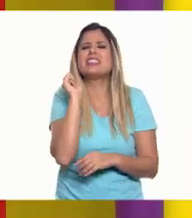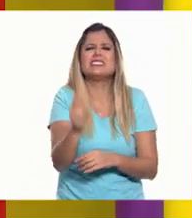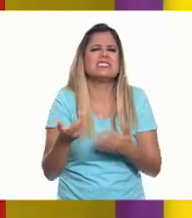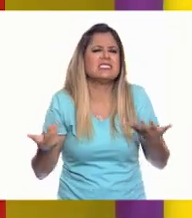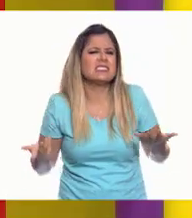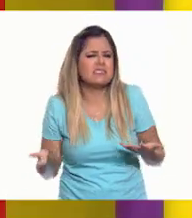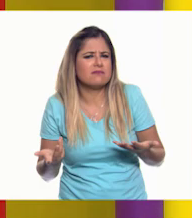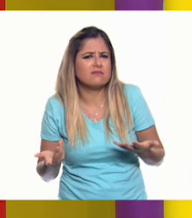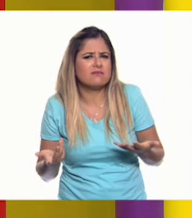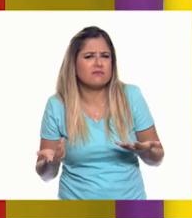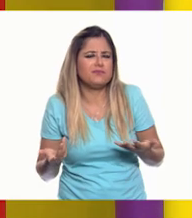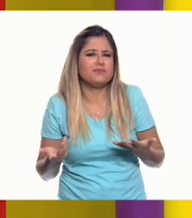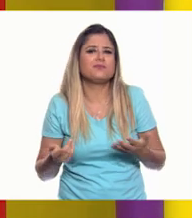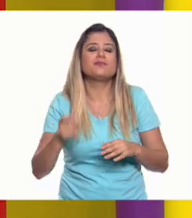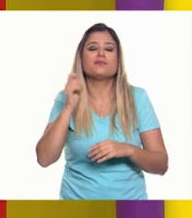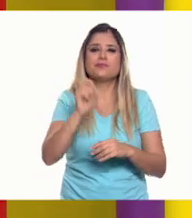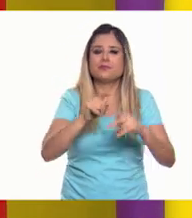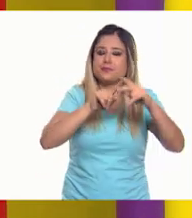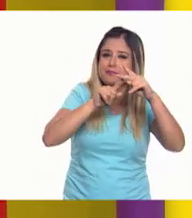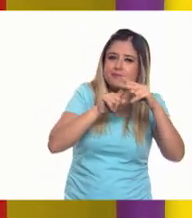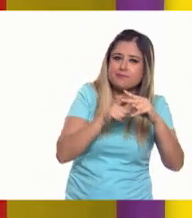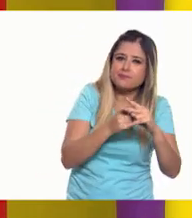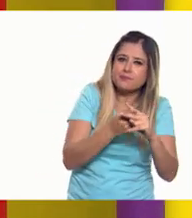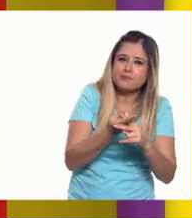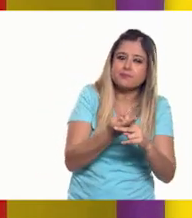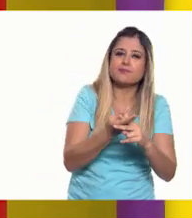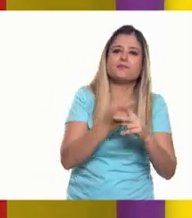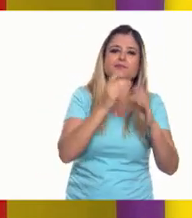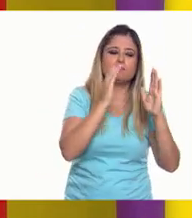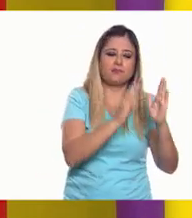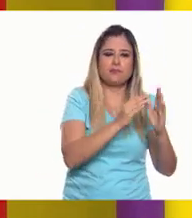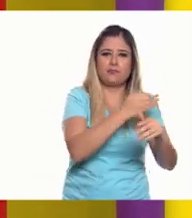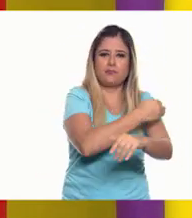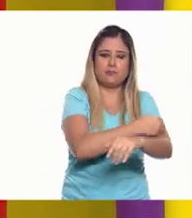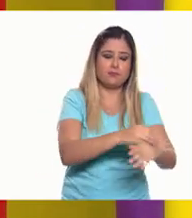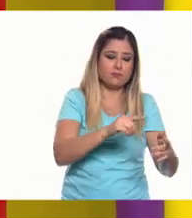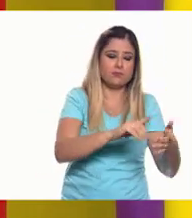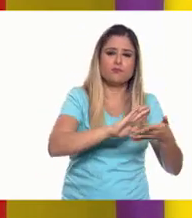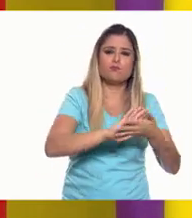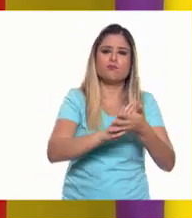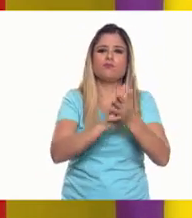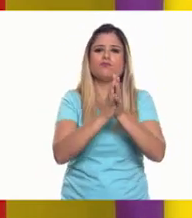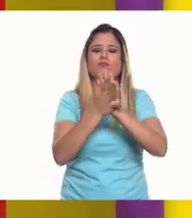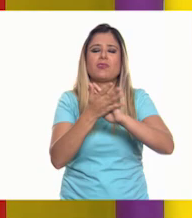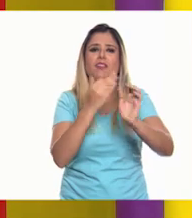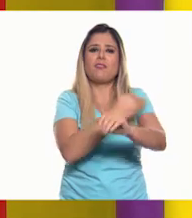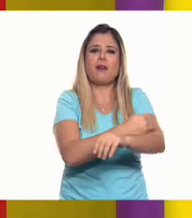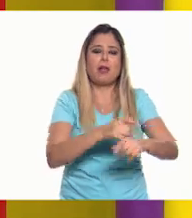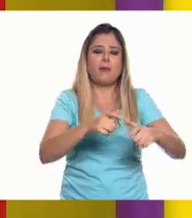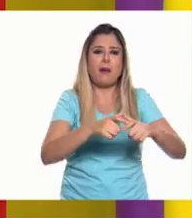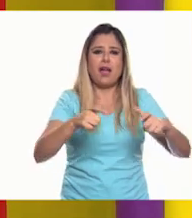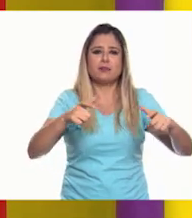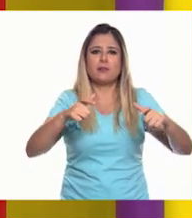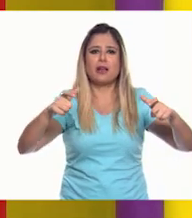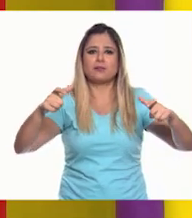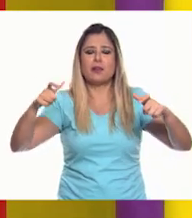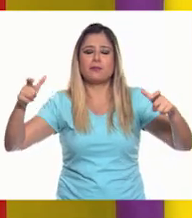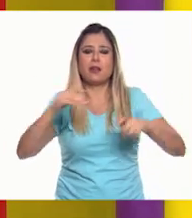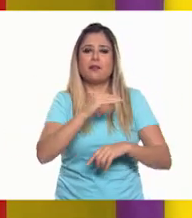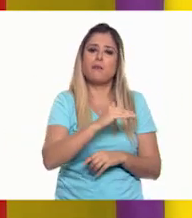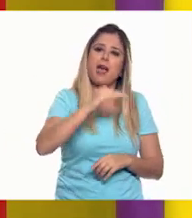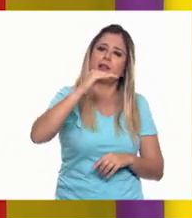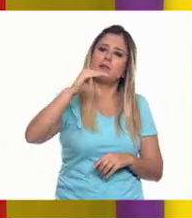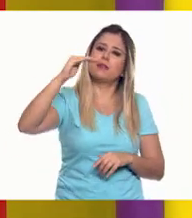que empiezan de un modo y probablemente van creciendo y creciendo y creciendo conforme